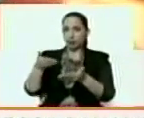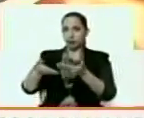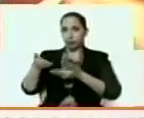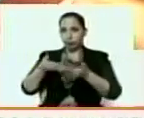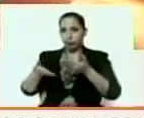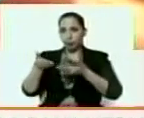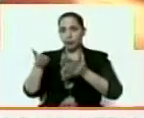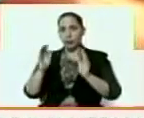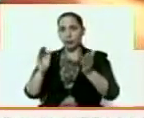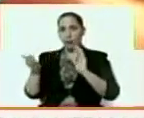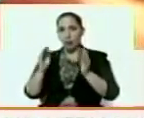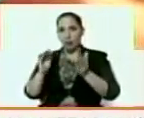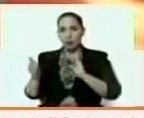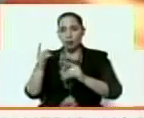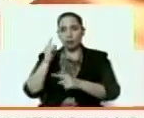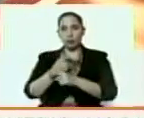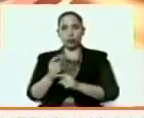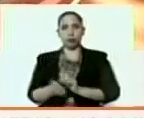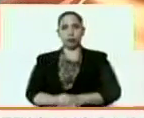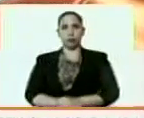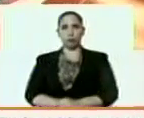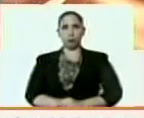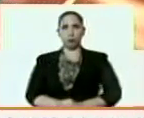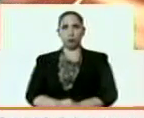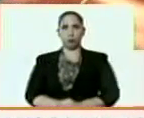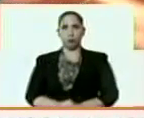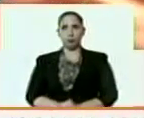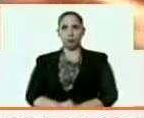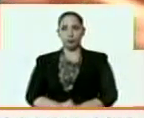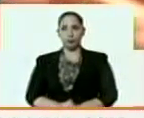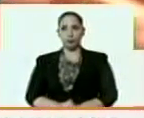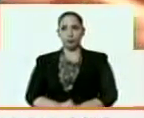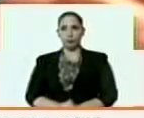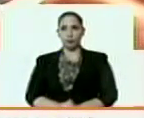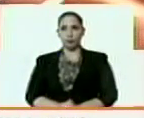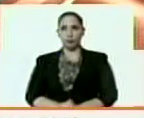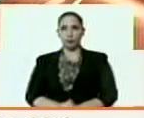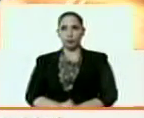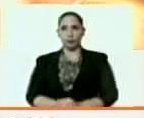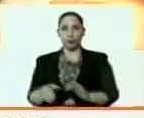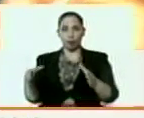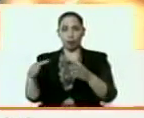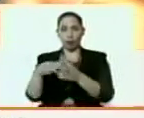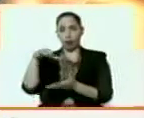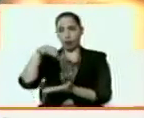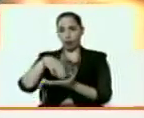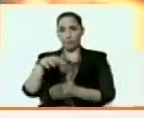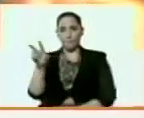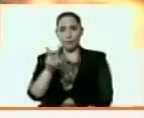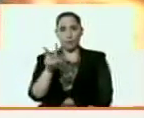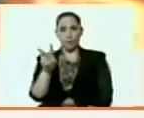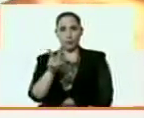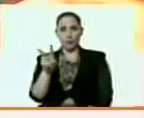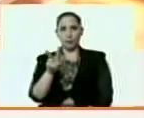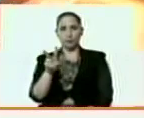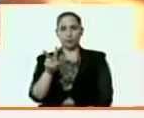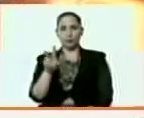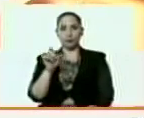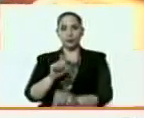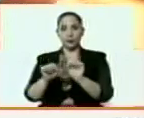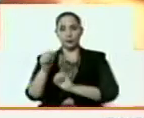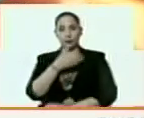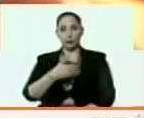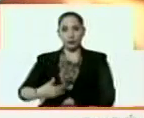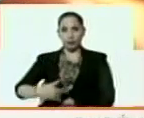ser cauteloso, claro, cada una de las partes. Yo te puedo hablar por la delegación del Estado venezolano, por la delegación del jefe de Estado, del presidente